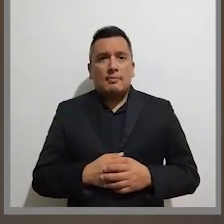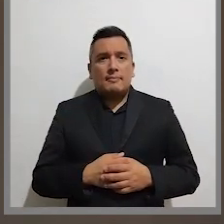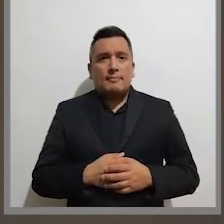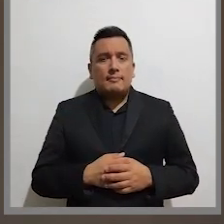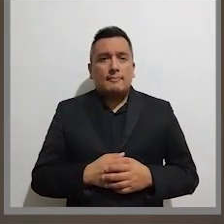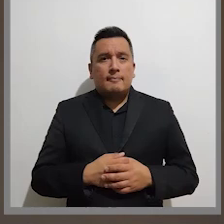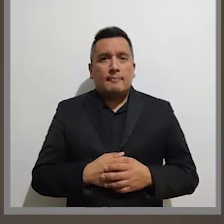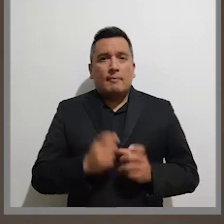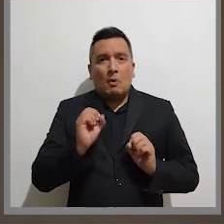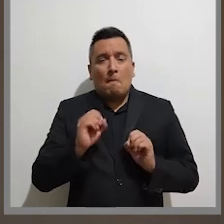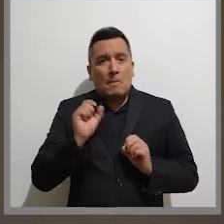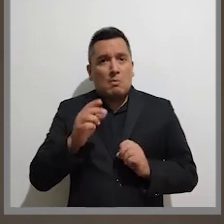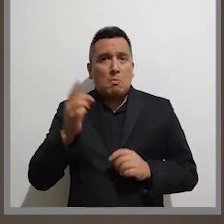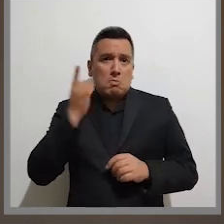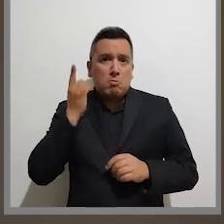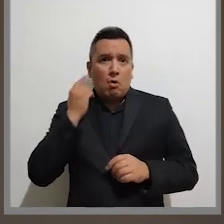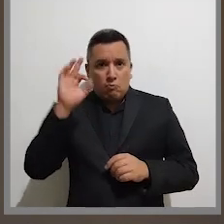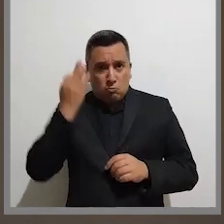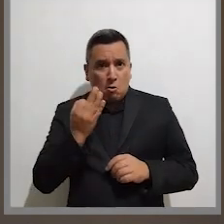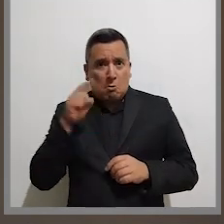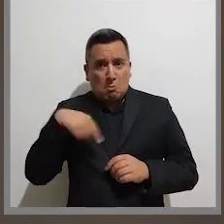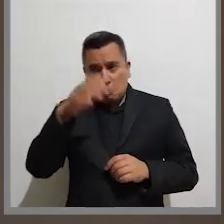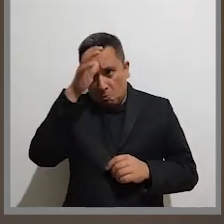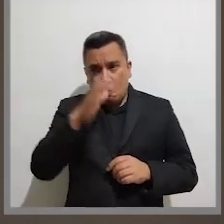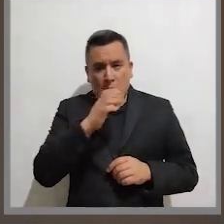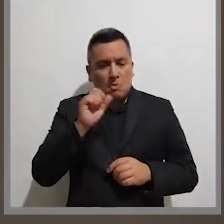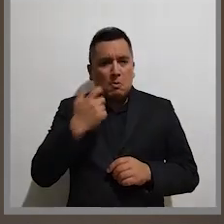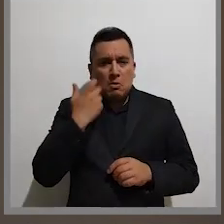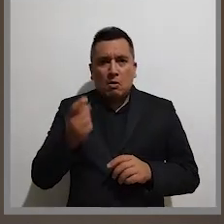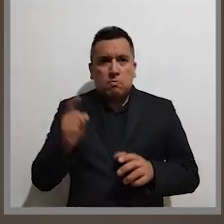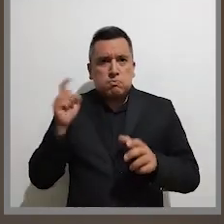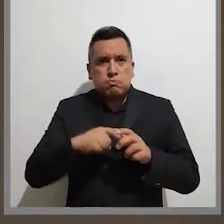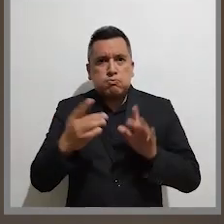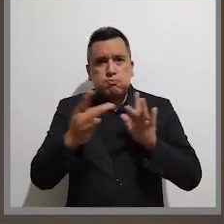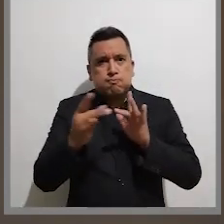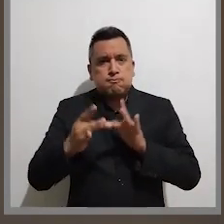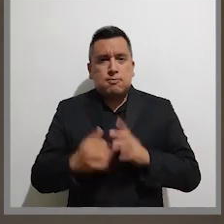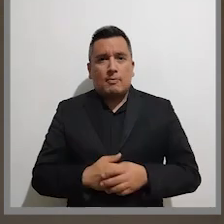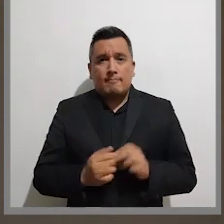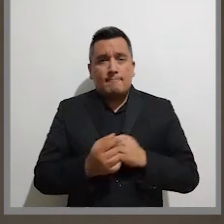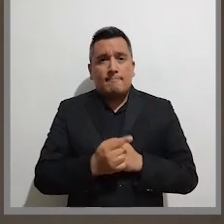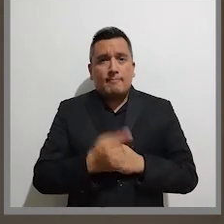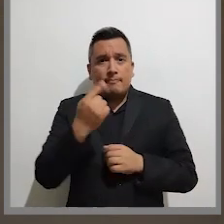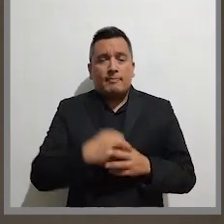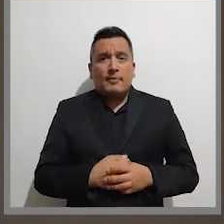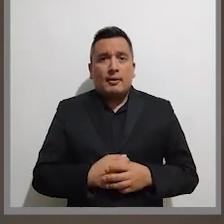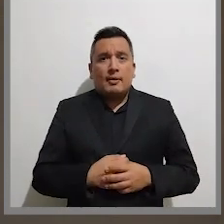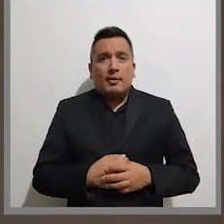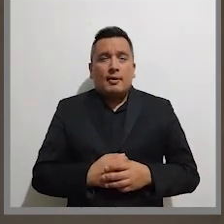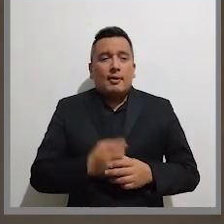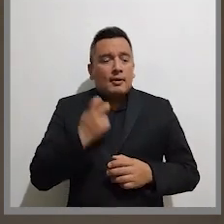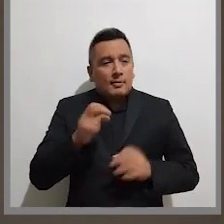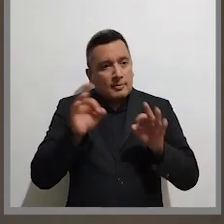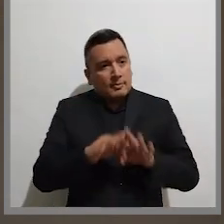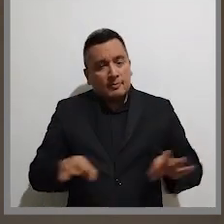interés de diputadas federales aquí en el estado de pertenecer a las redes que tiene este instituto. ¿Por qué? Porque